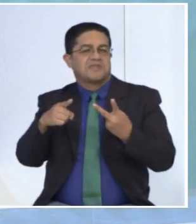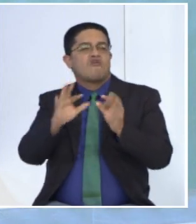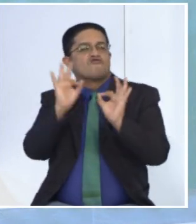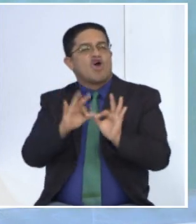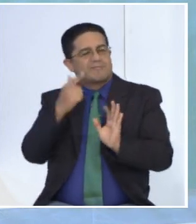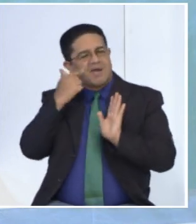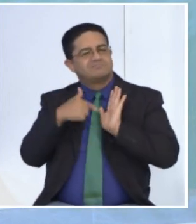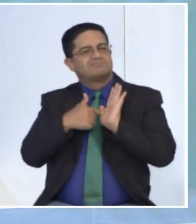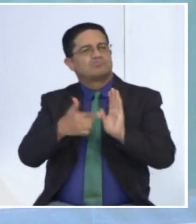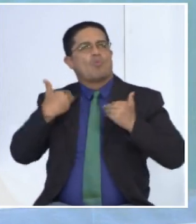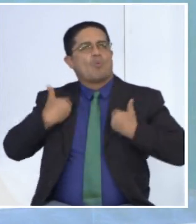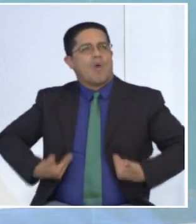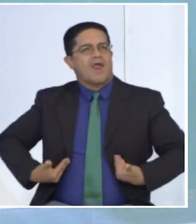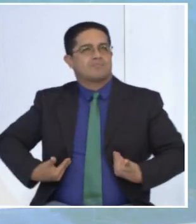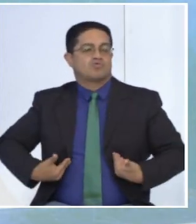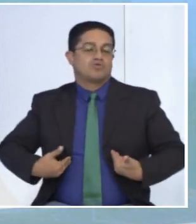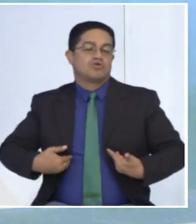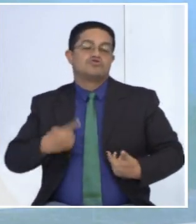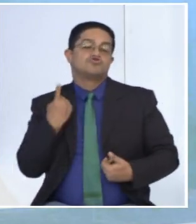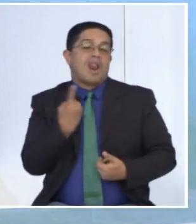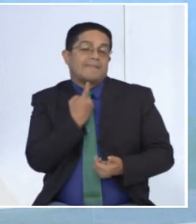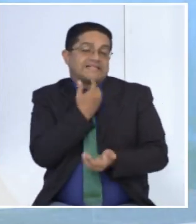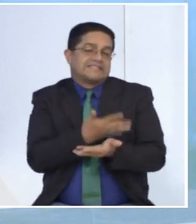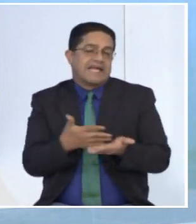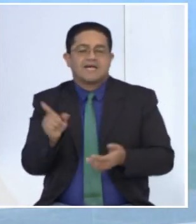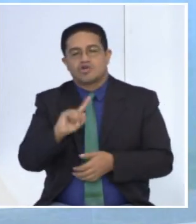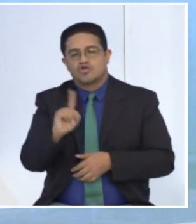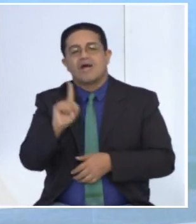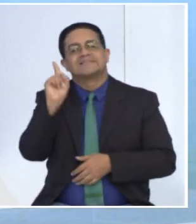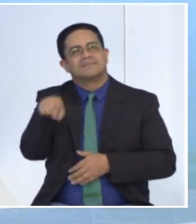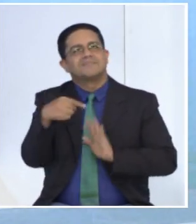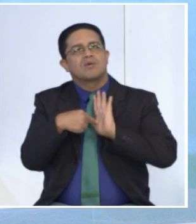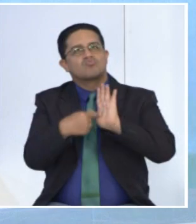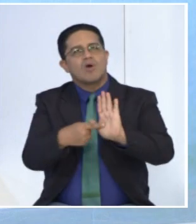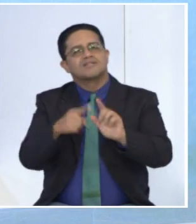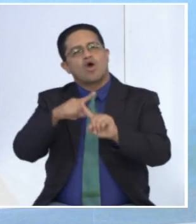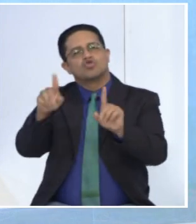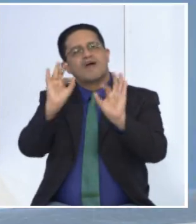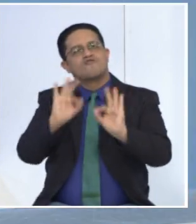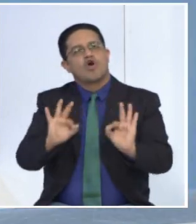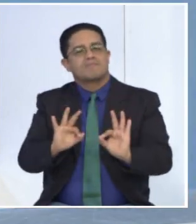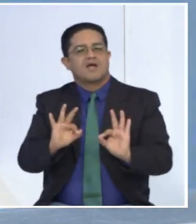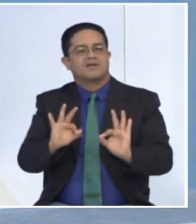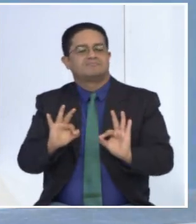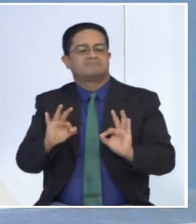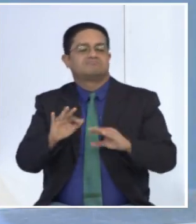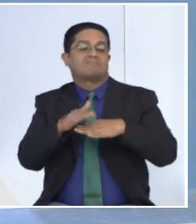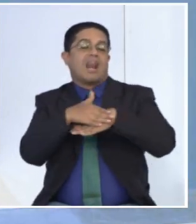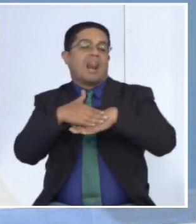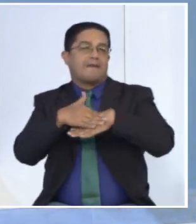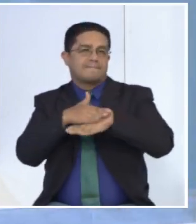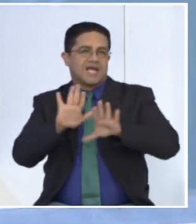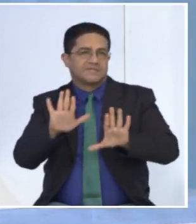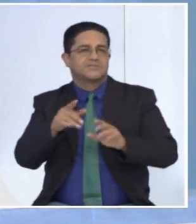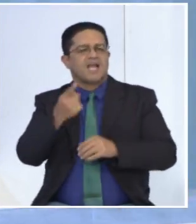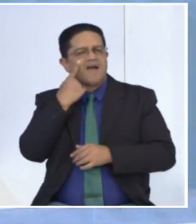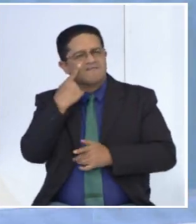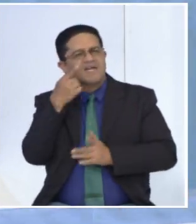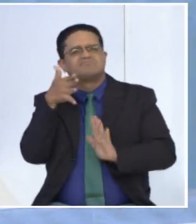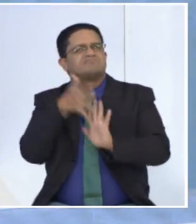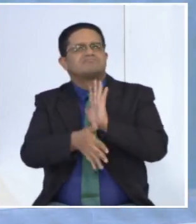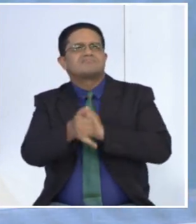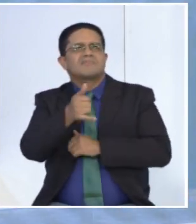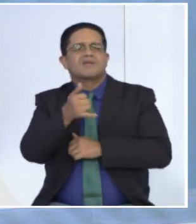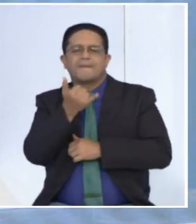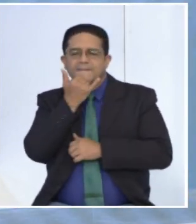más allá de nuestra sangre propiamente y se pueden manifestar también en nuestras extremidades, como es nuestro pie. Vamos a ver qué sucede con esto.